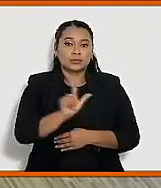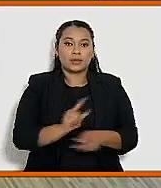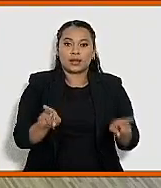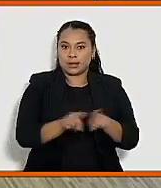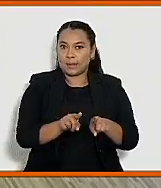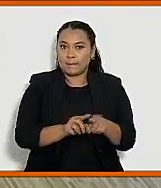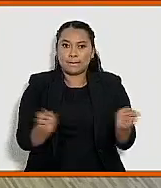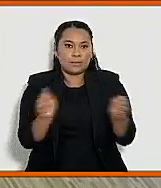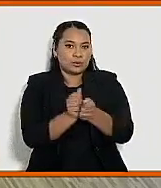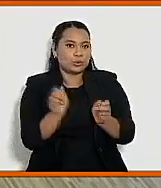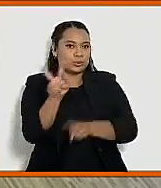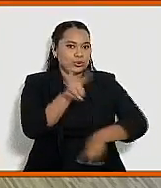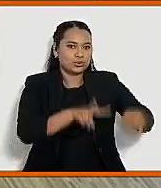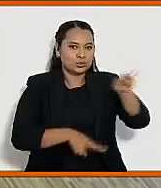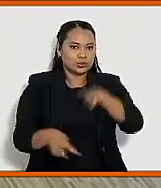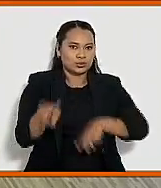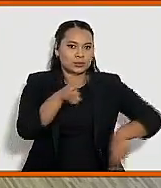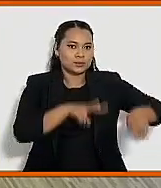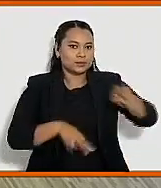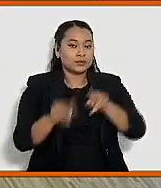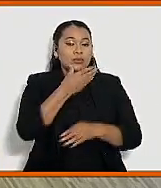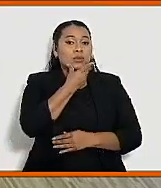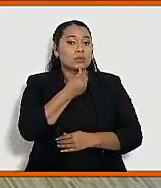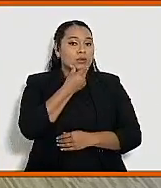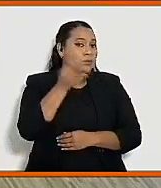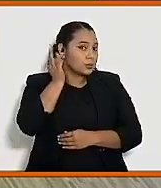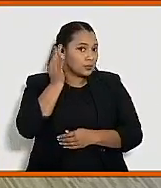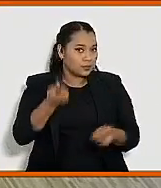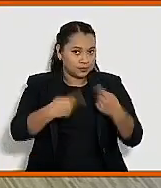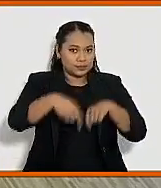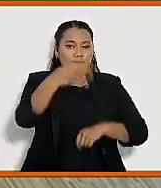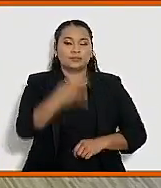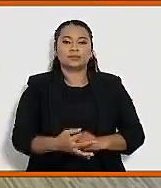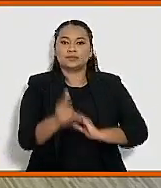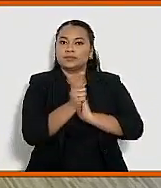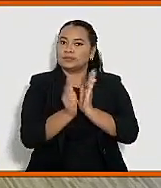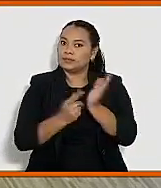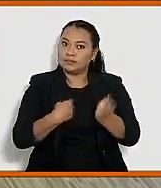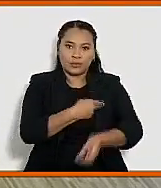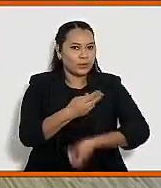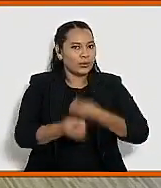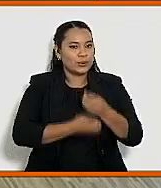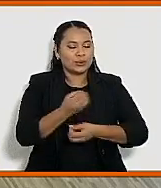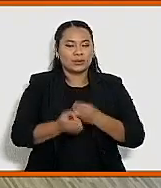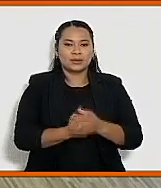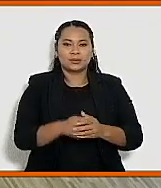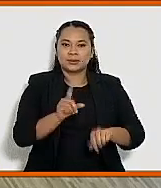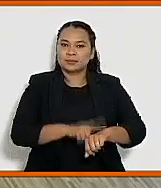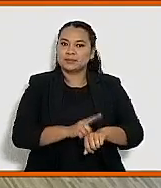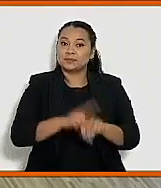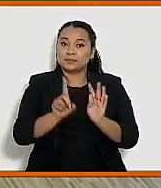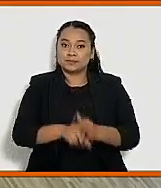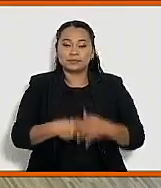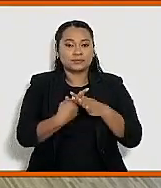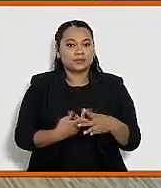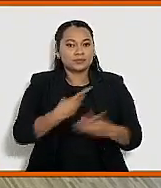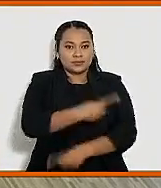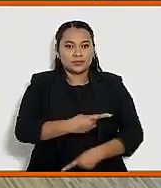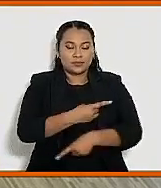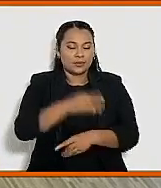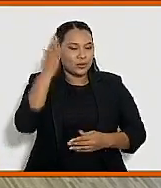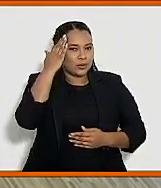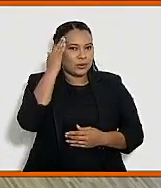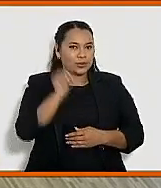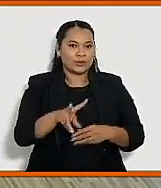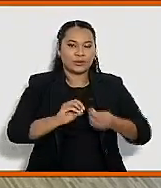de nuestra auditora y notario, quienes le dan transparencia a cada uno de nuestros sorteos. Iniciamos con nuestra diversión conociendo los dos números ganadores para